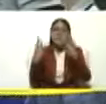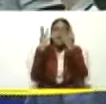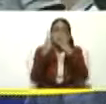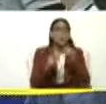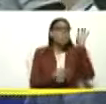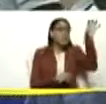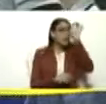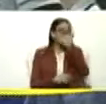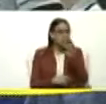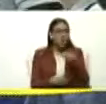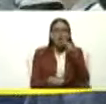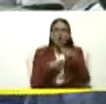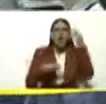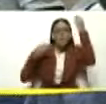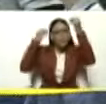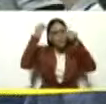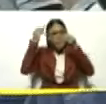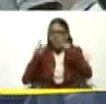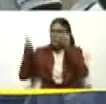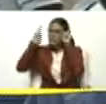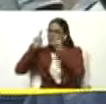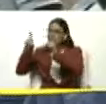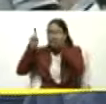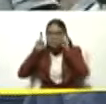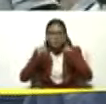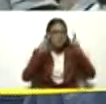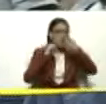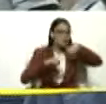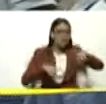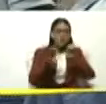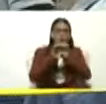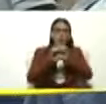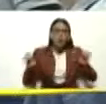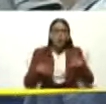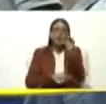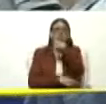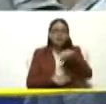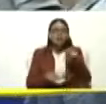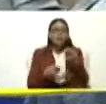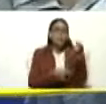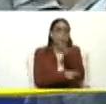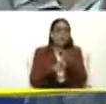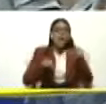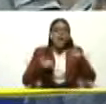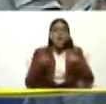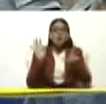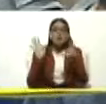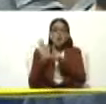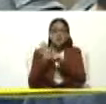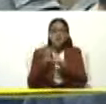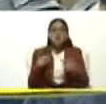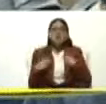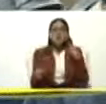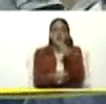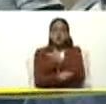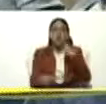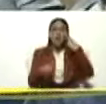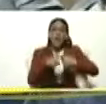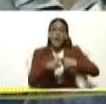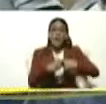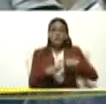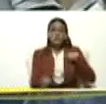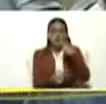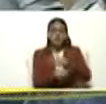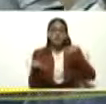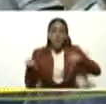se piensa, esa es la idea, una manera de educar. Eso es lo que se busca en este liceo. Yo me gradué aquí en 1977 como técnico y